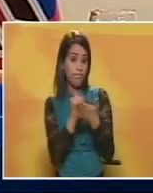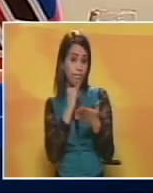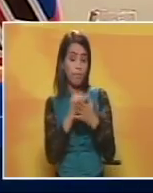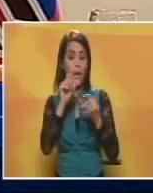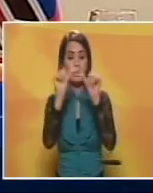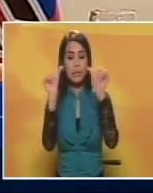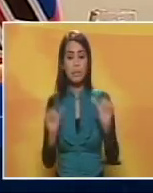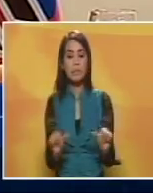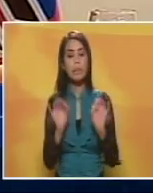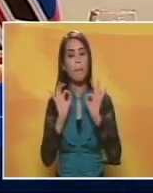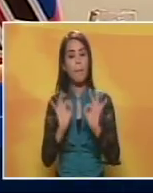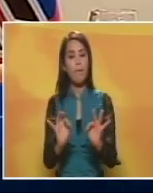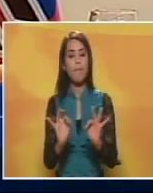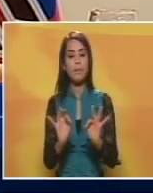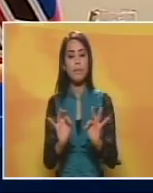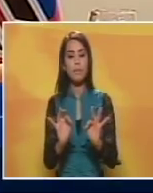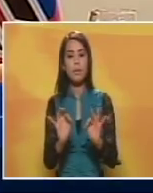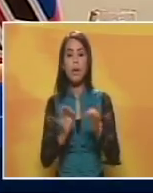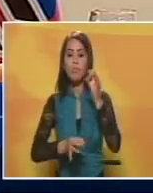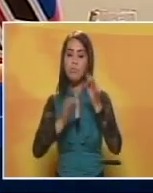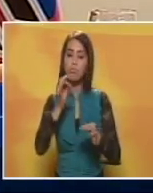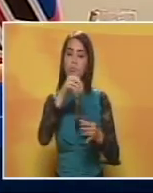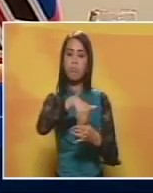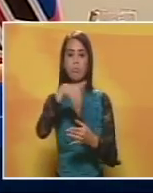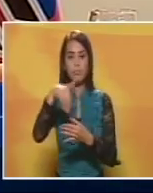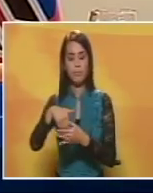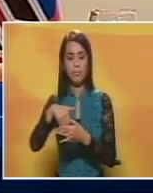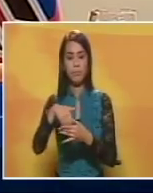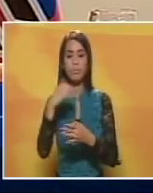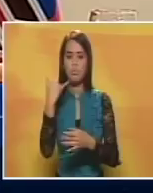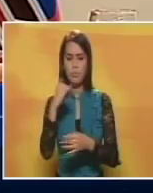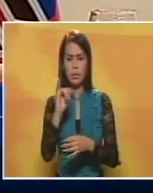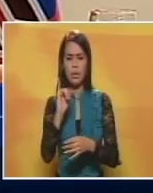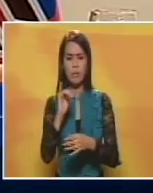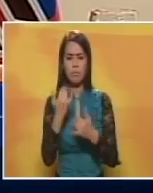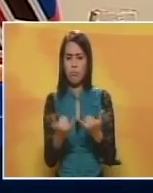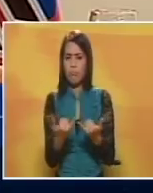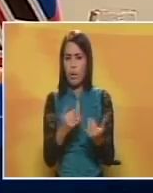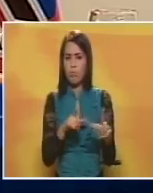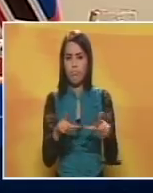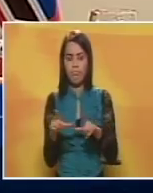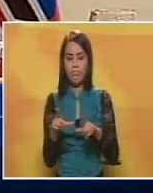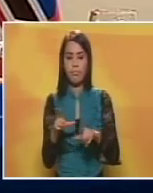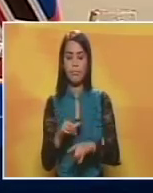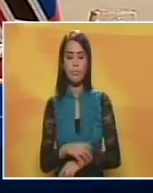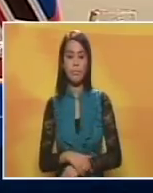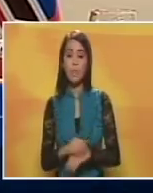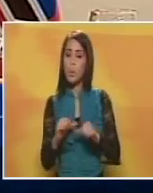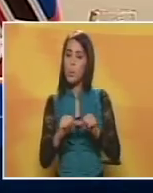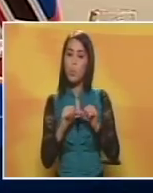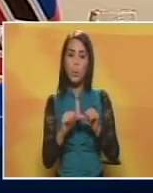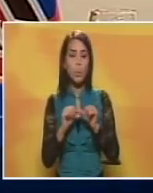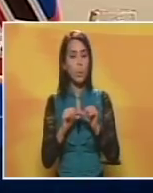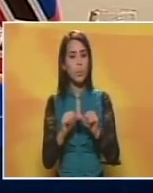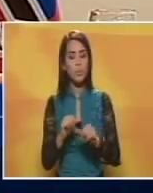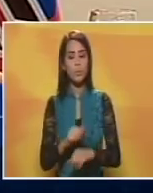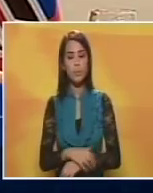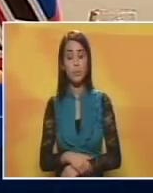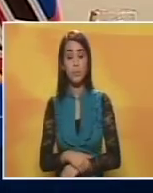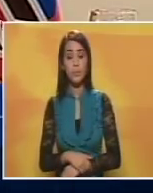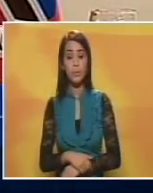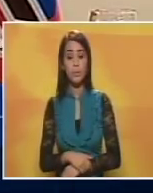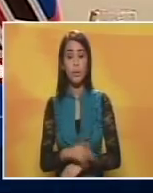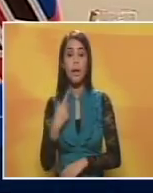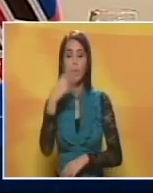sistema automatizado de fiscalización electoral que ya se encuentra activo y permanentemente actualizado. Es decir,